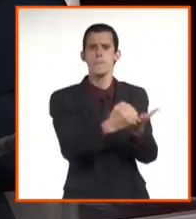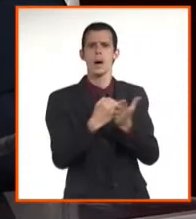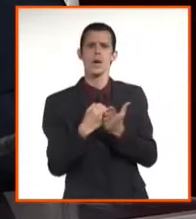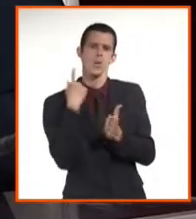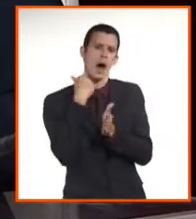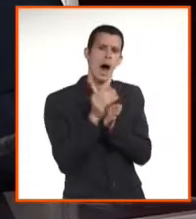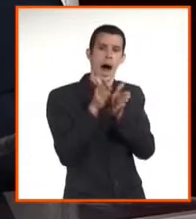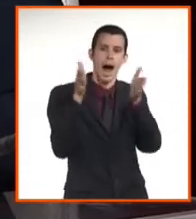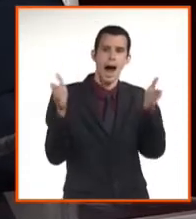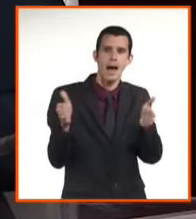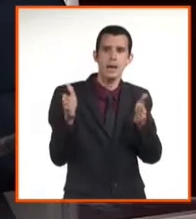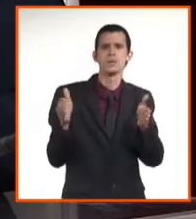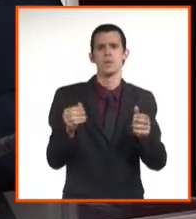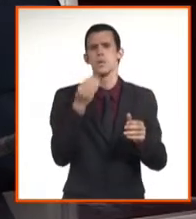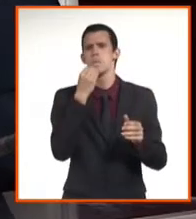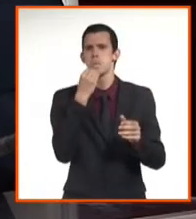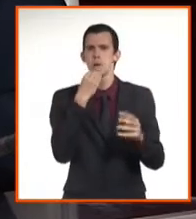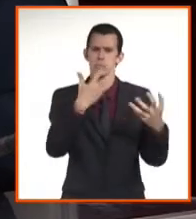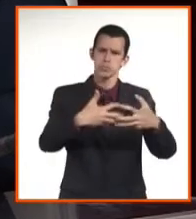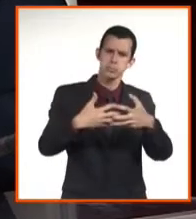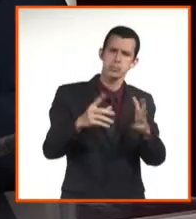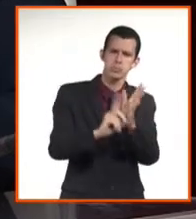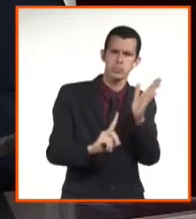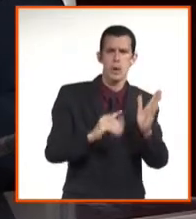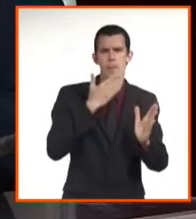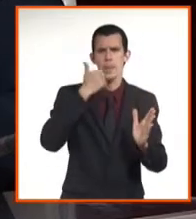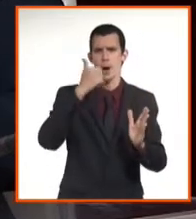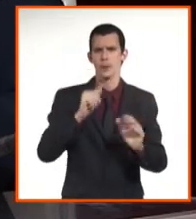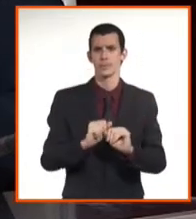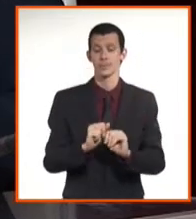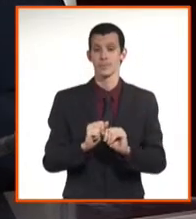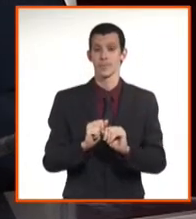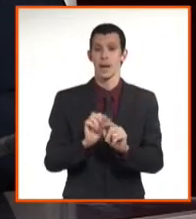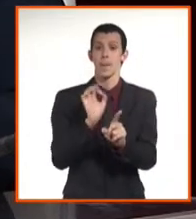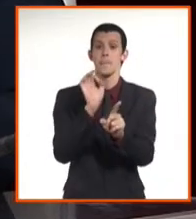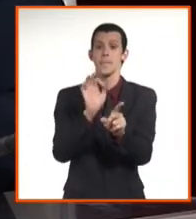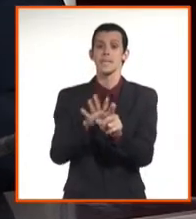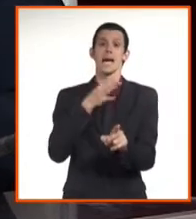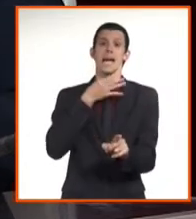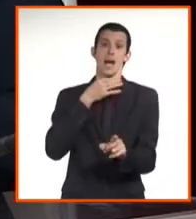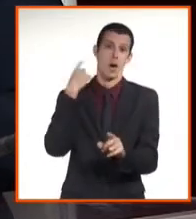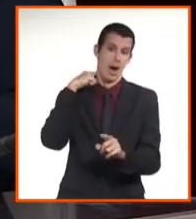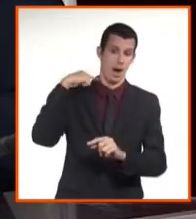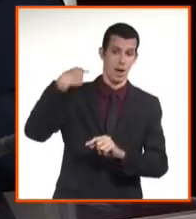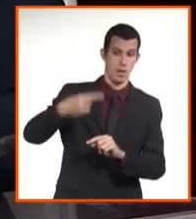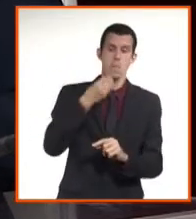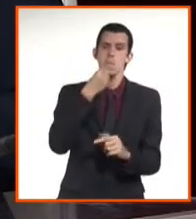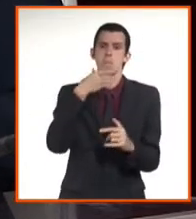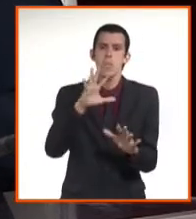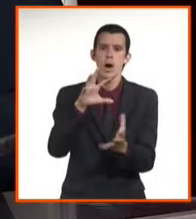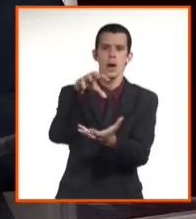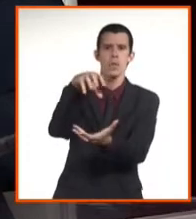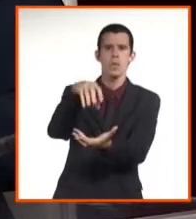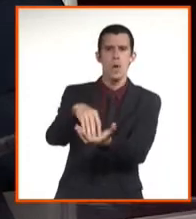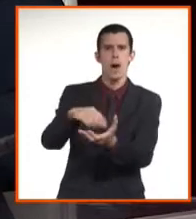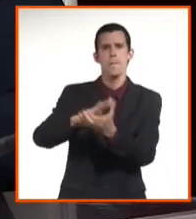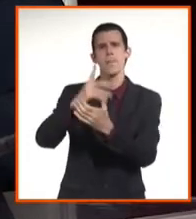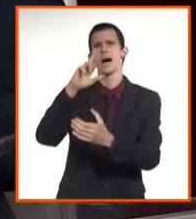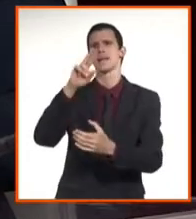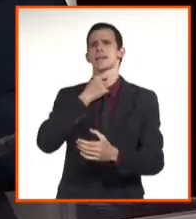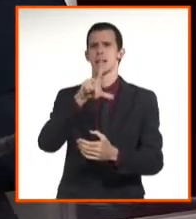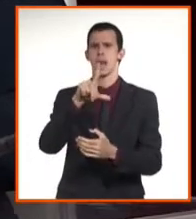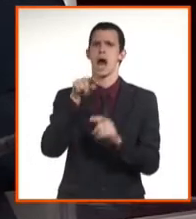a inicio del año próximo, recuperar el bloque 6 de Mariel, que usted explicaba bien, que también en él teníamos cifrado